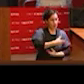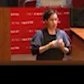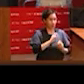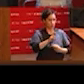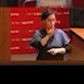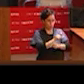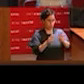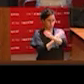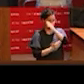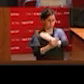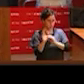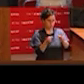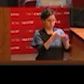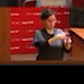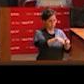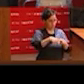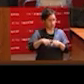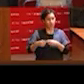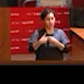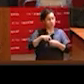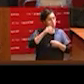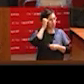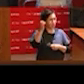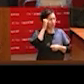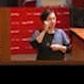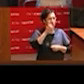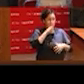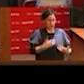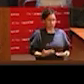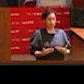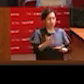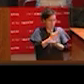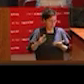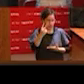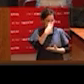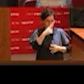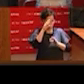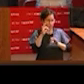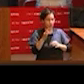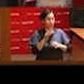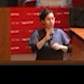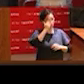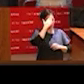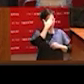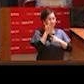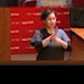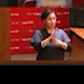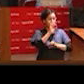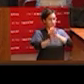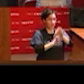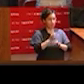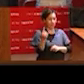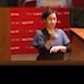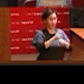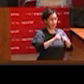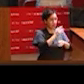con discapacidad en su patronato actualmente se integran además de la propia 11 las principales organizaciones representativas de cada